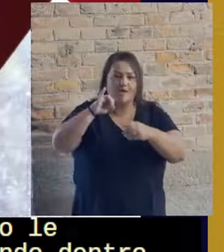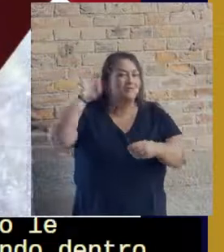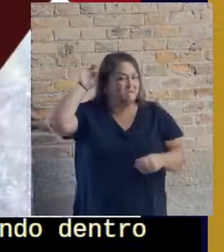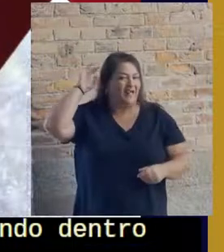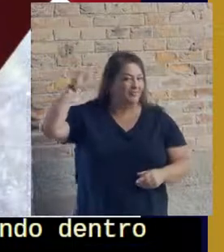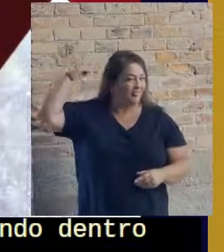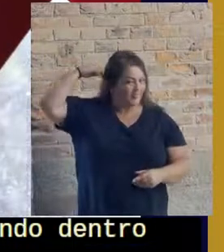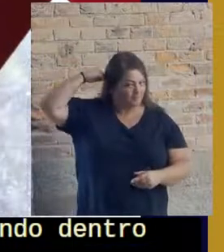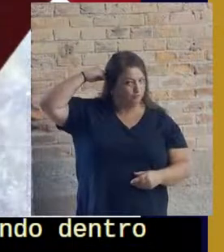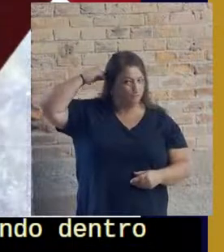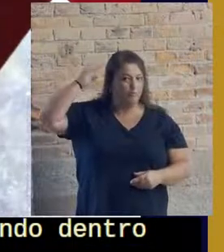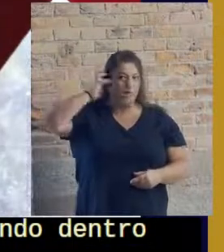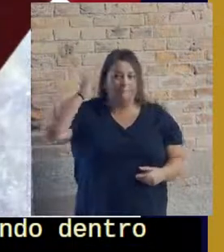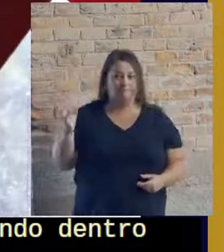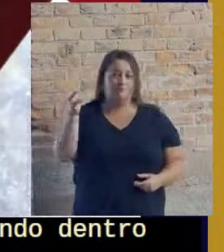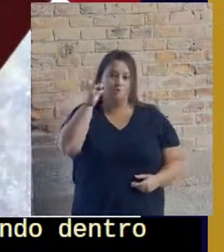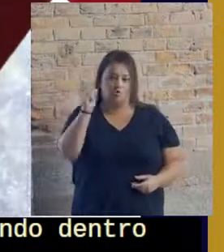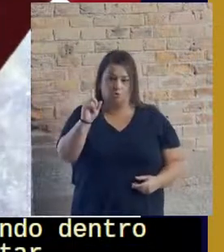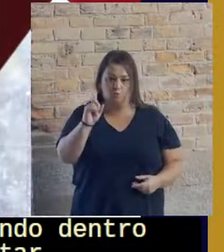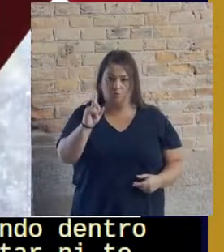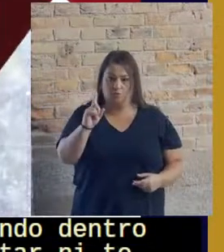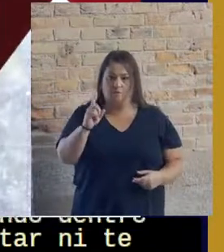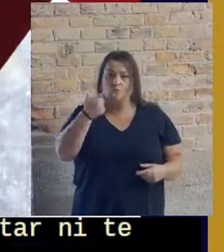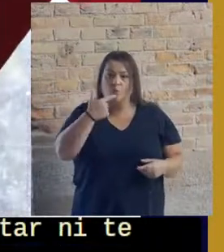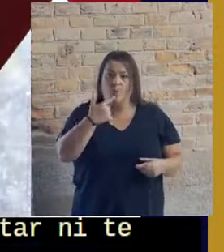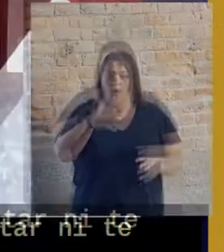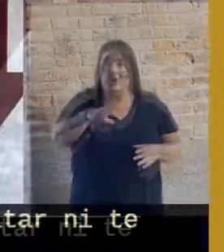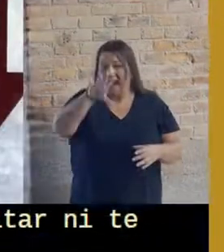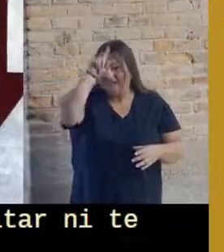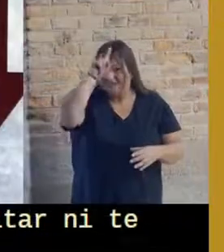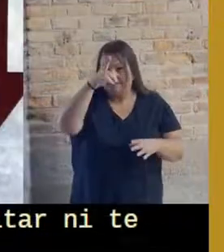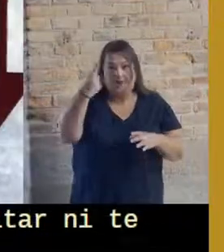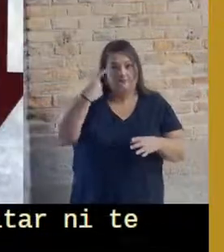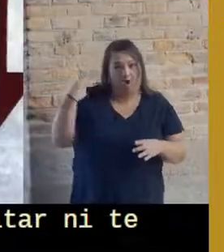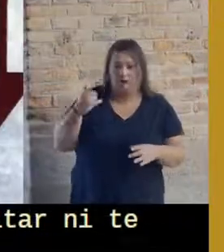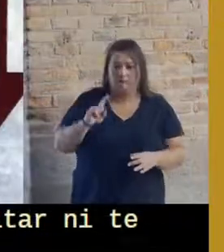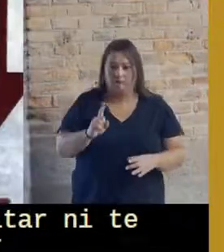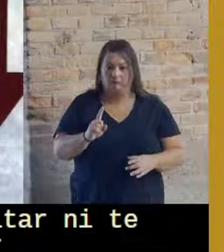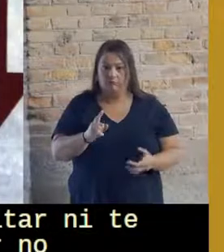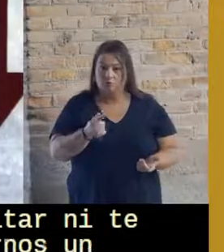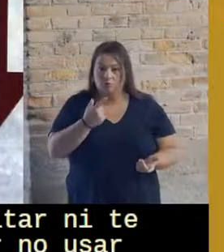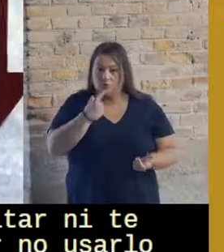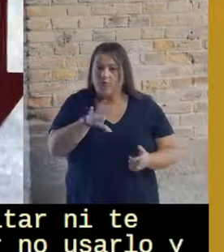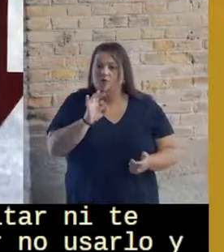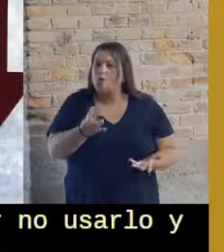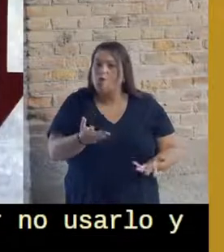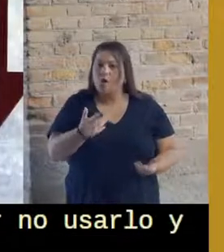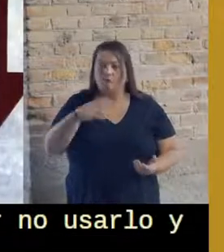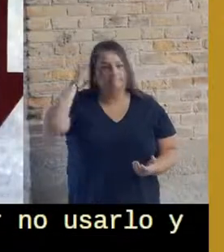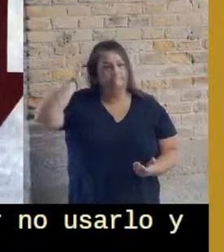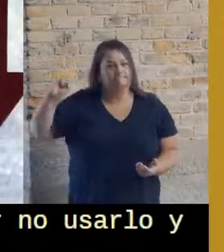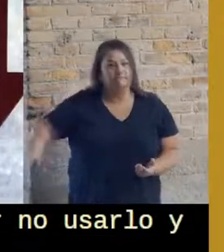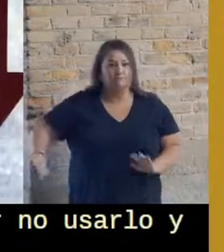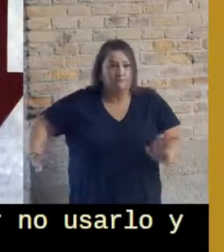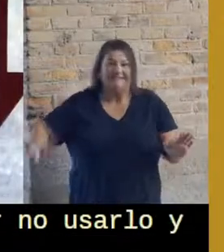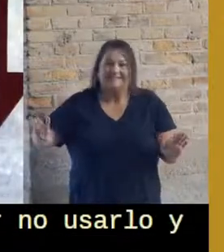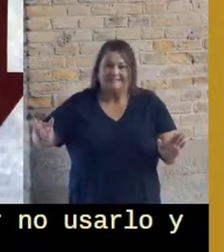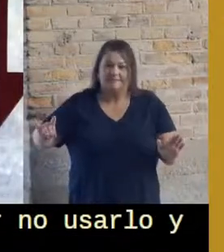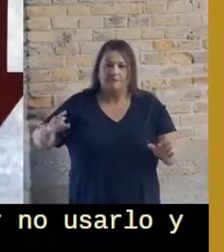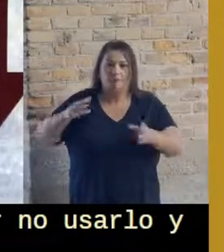vale es una operación que tú ya no te puedes quitar ni te puedes echar para atrás lo que puedes hacer es decidir no usarlo y quitar del receptor